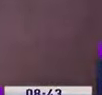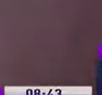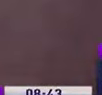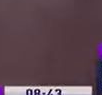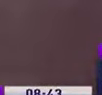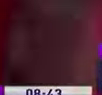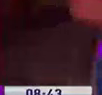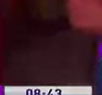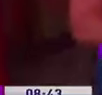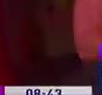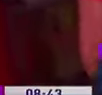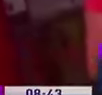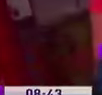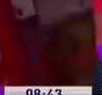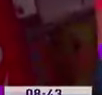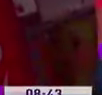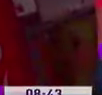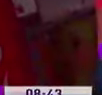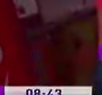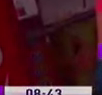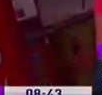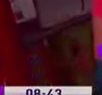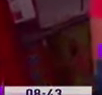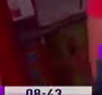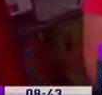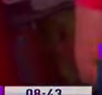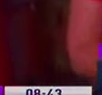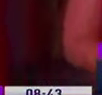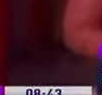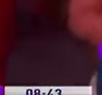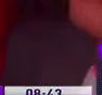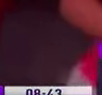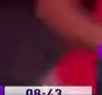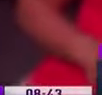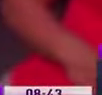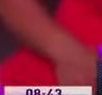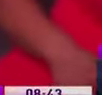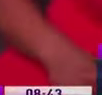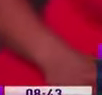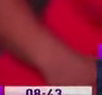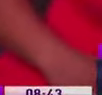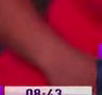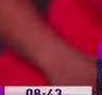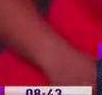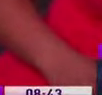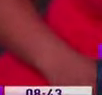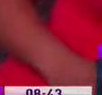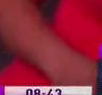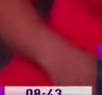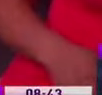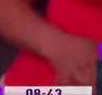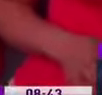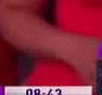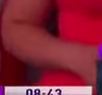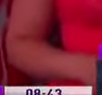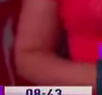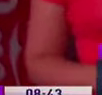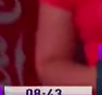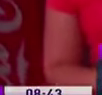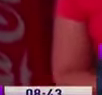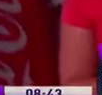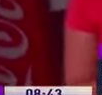más. Cuando el muñequito, ¿qué color esté, usted puede cruzar? Cuando esté en verde el muñequito. Perfecto. Y cuando esté el muñequito en rojo, ¿qué debe